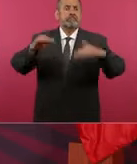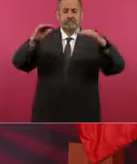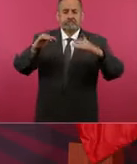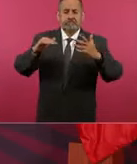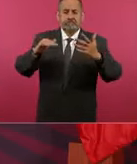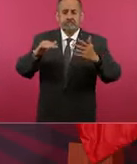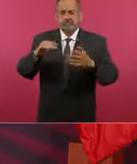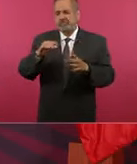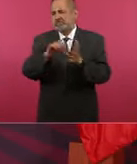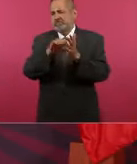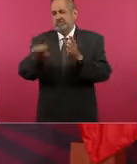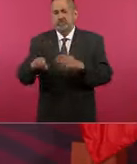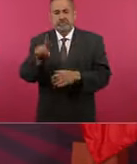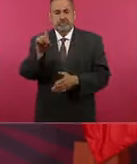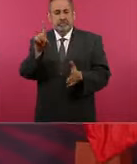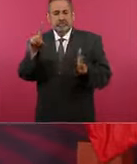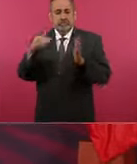en